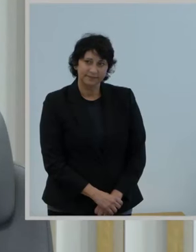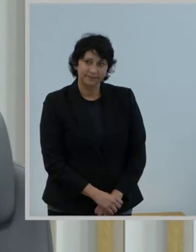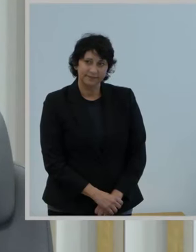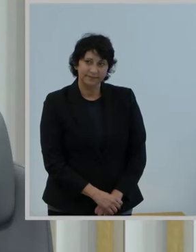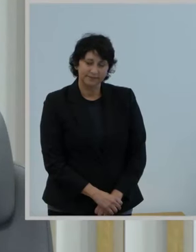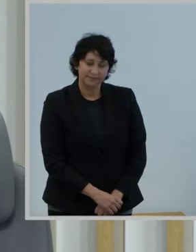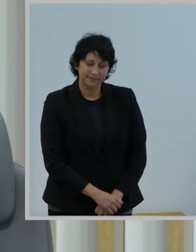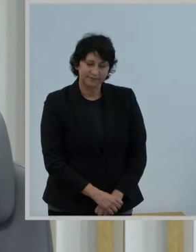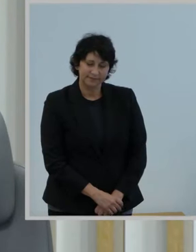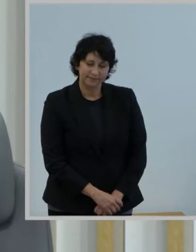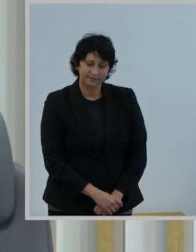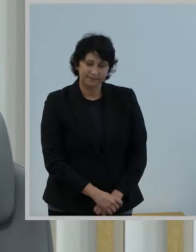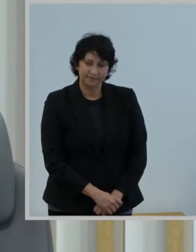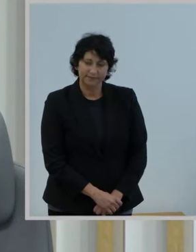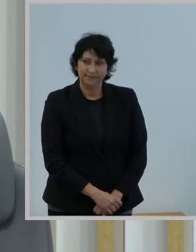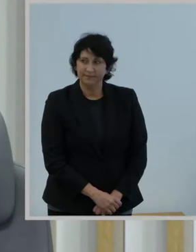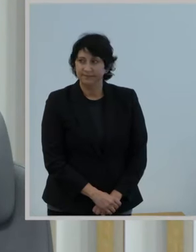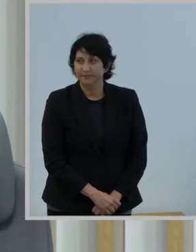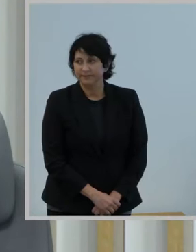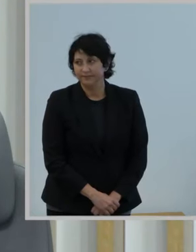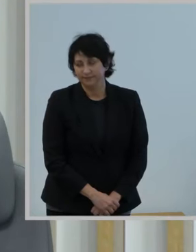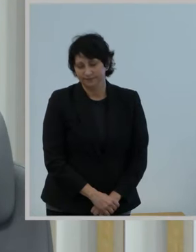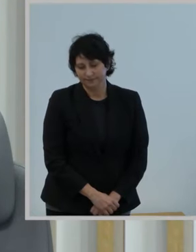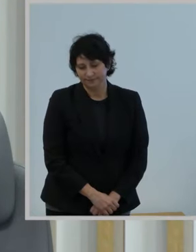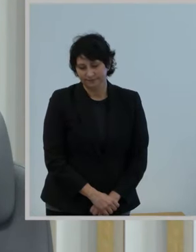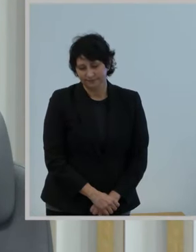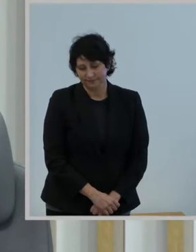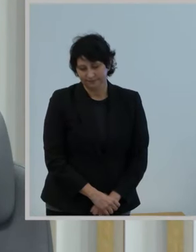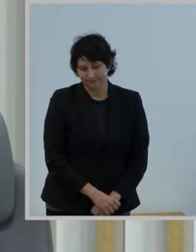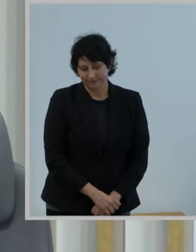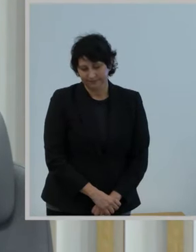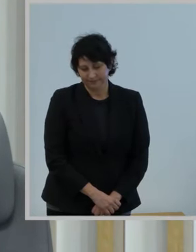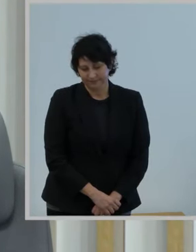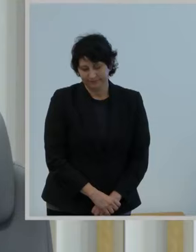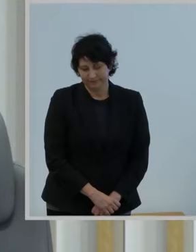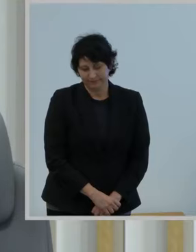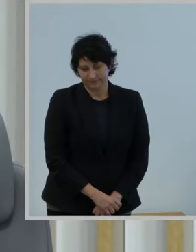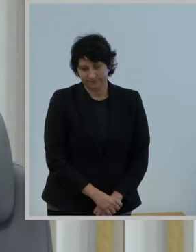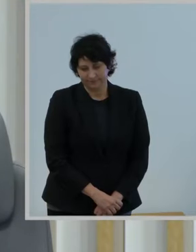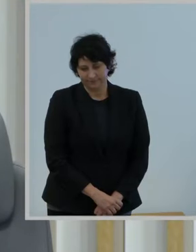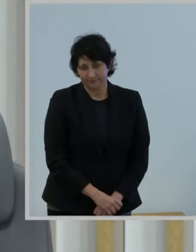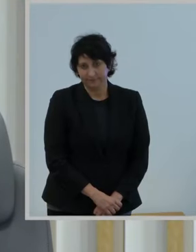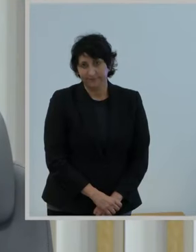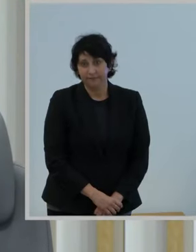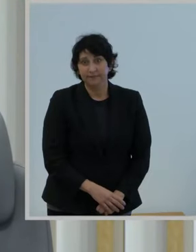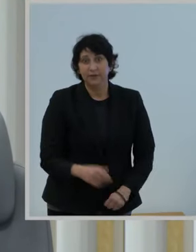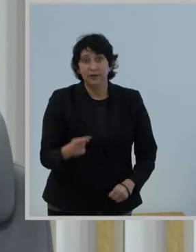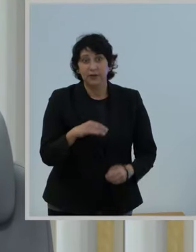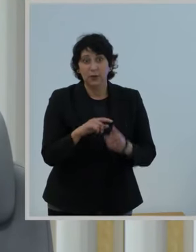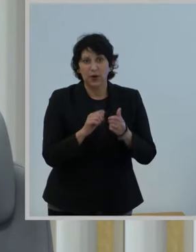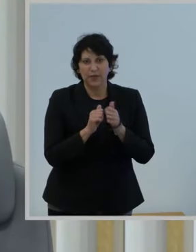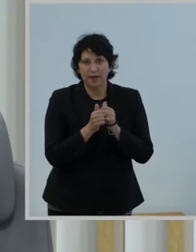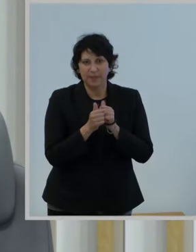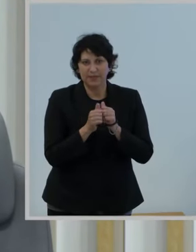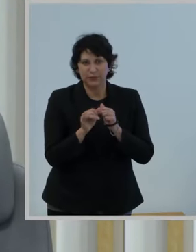para todos. Gracias a la Oficina Competencia en Línea Fija, that's you, Wireline Competition Bureau,